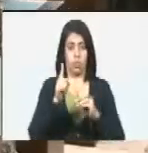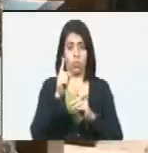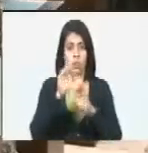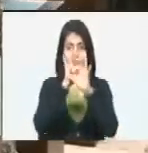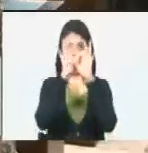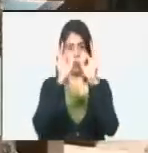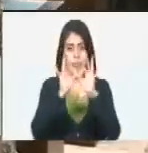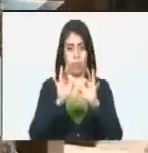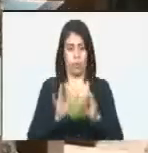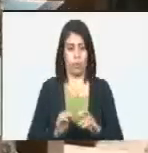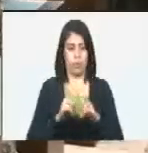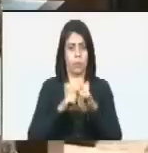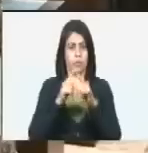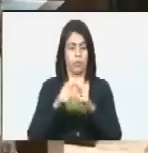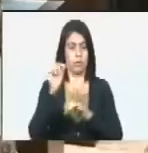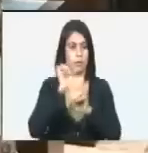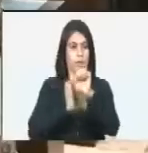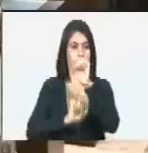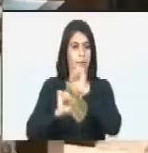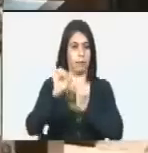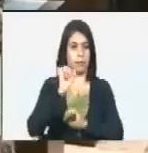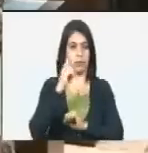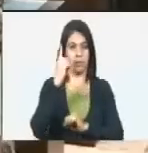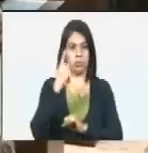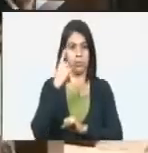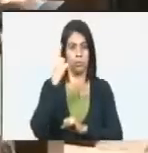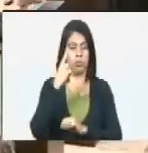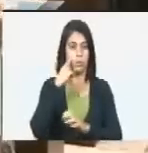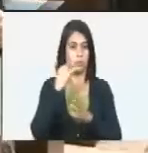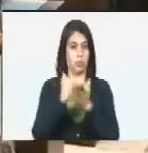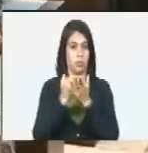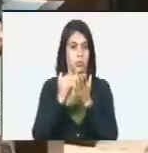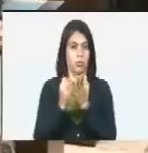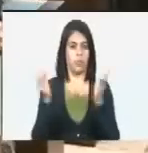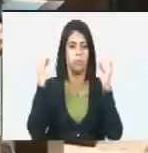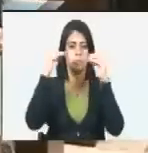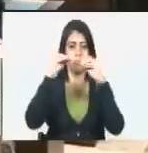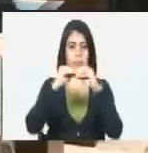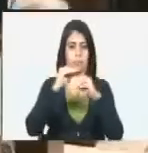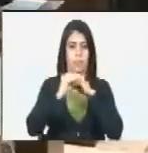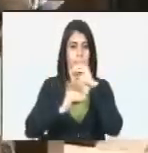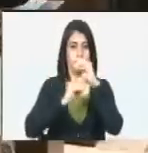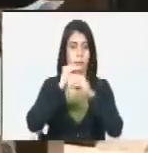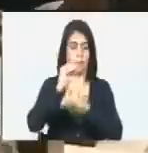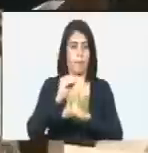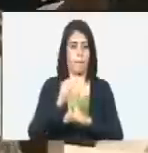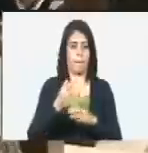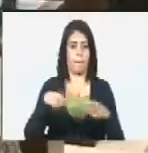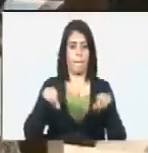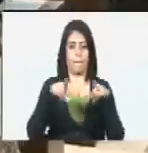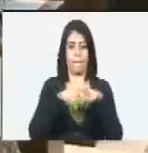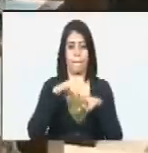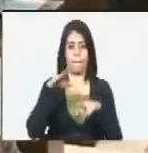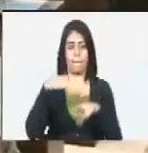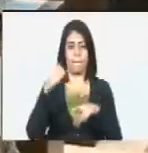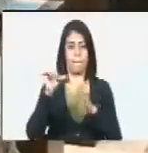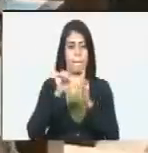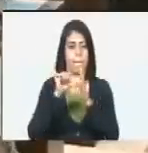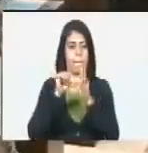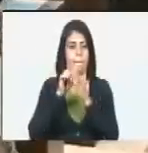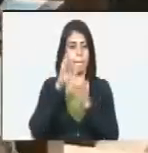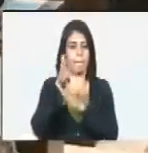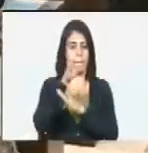una sola defensa y en un solo argumento, como ha ocurrido. ¿Hacia dónde vamos? Me